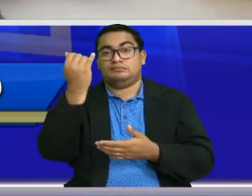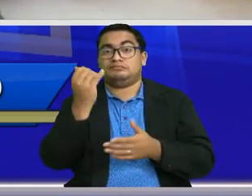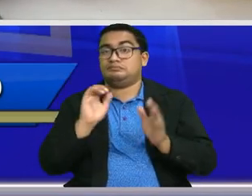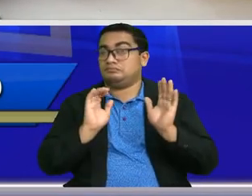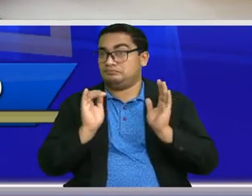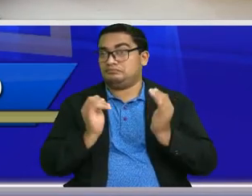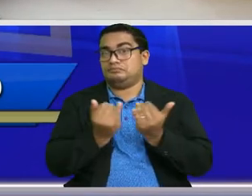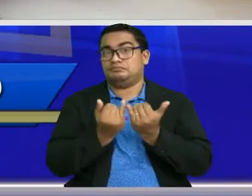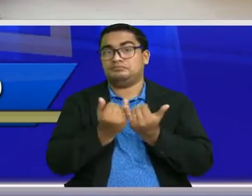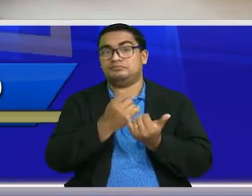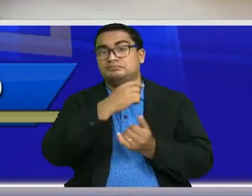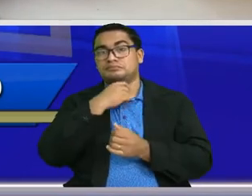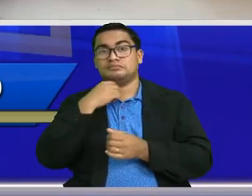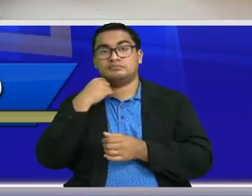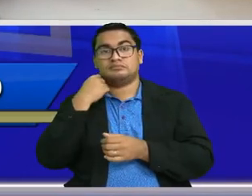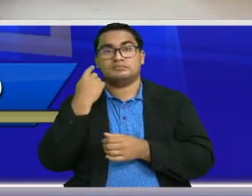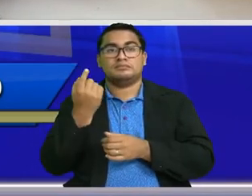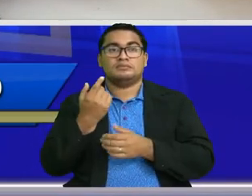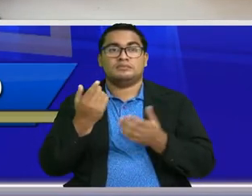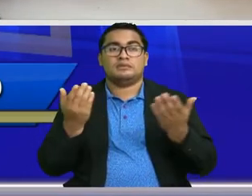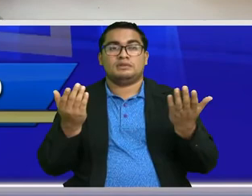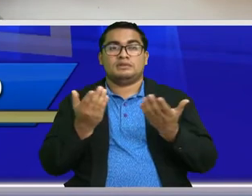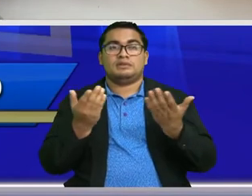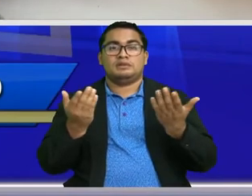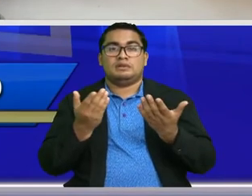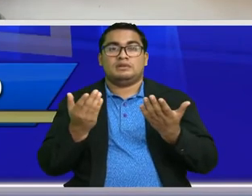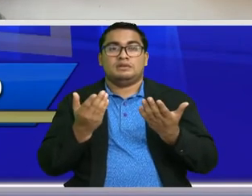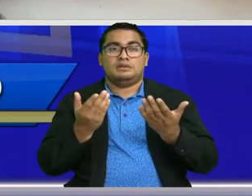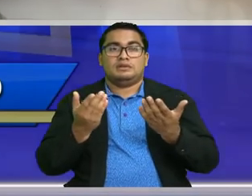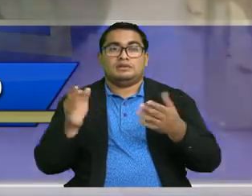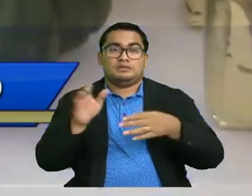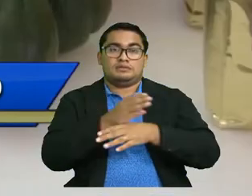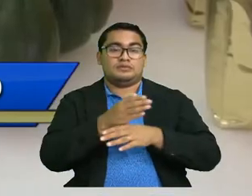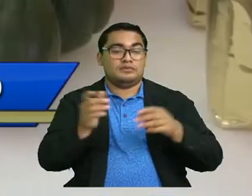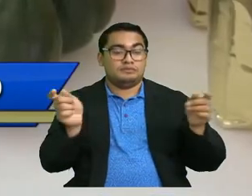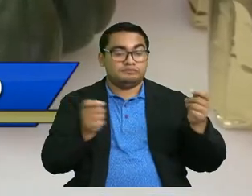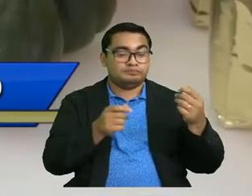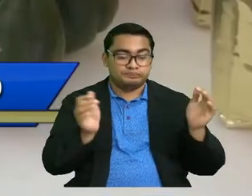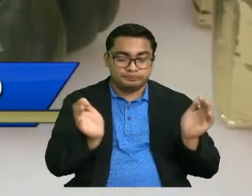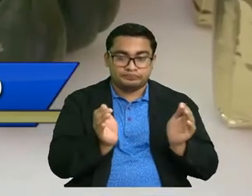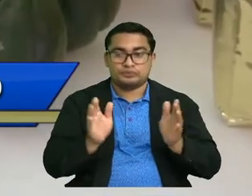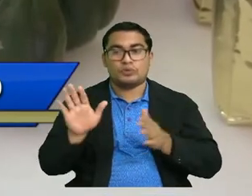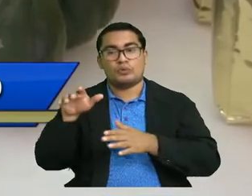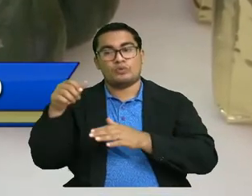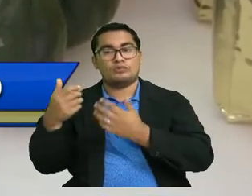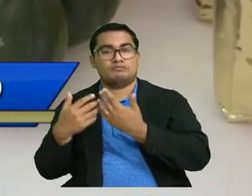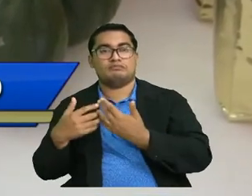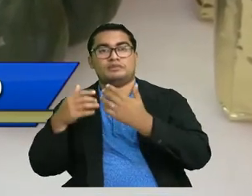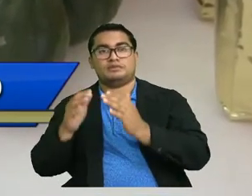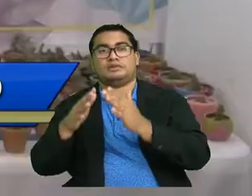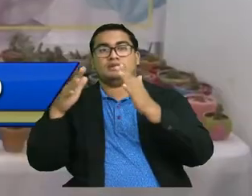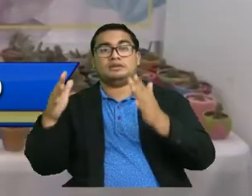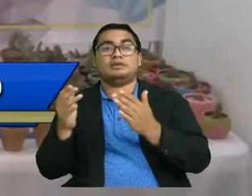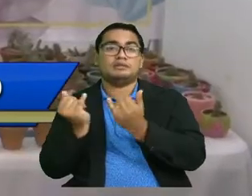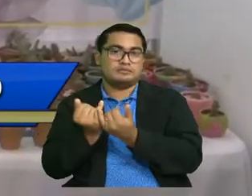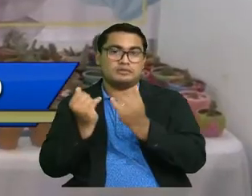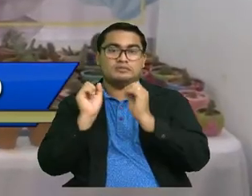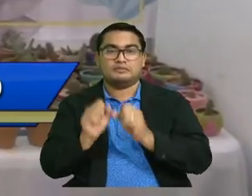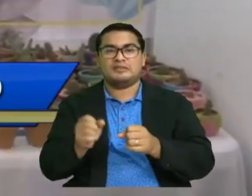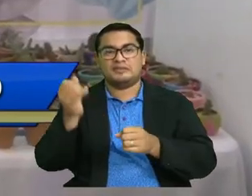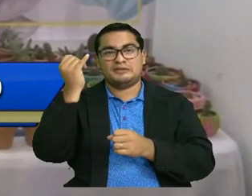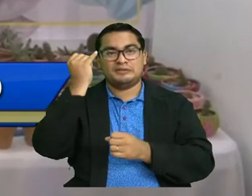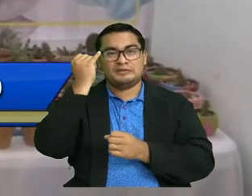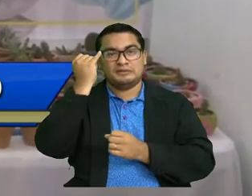realidad también. Así es. Dentro de esa dinámica no escapan ni las pequeñas ni las grandes. Así es. Porque las empresas grandes también pueden emprender